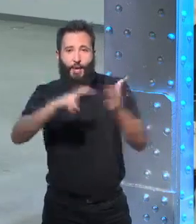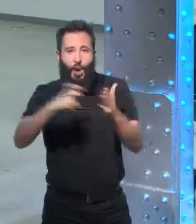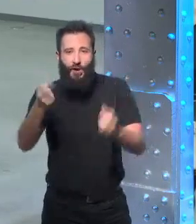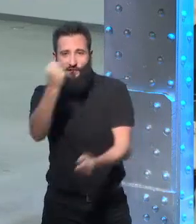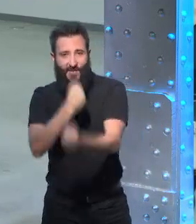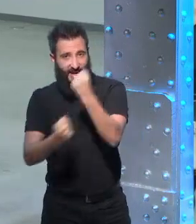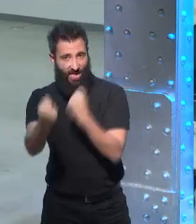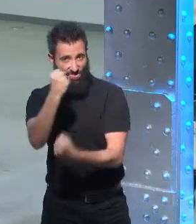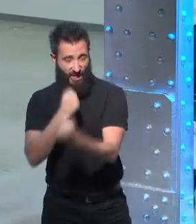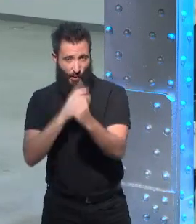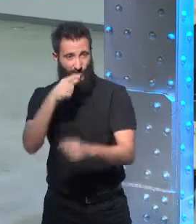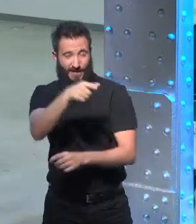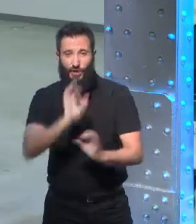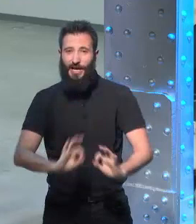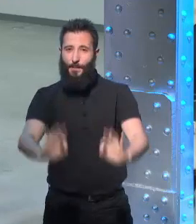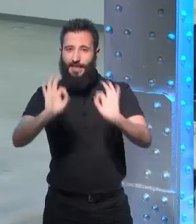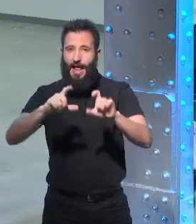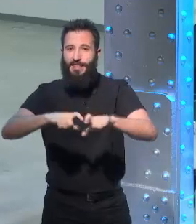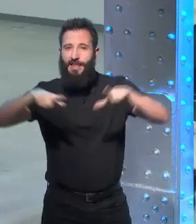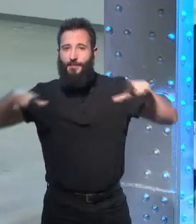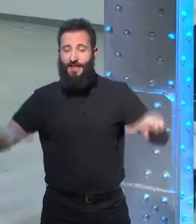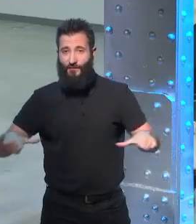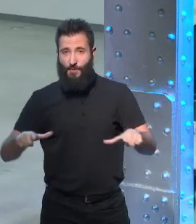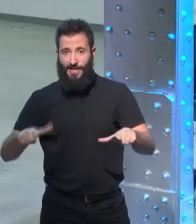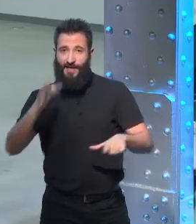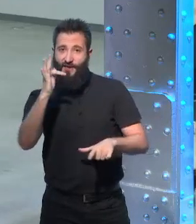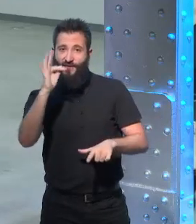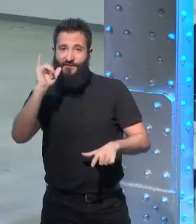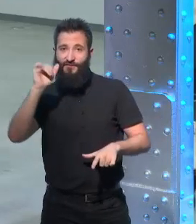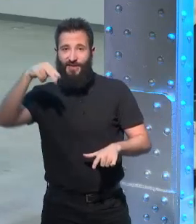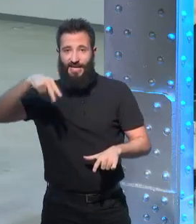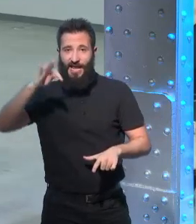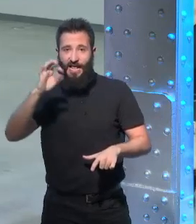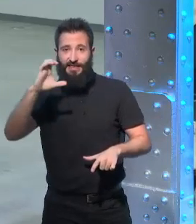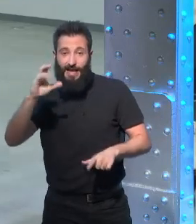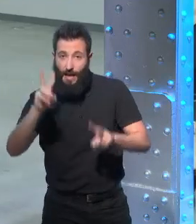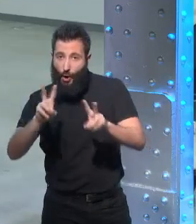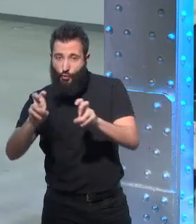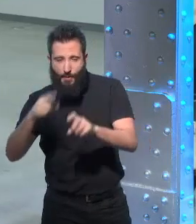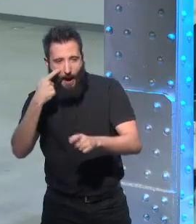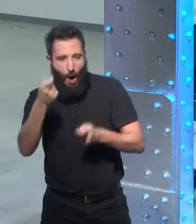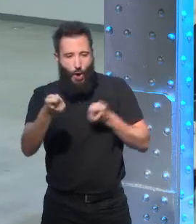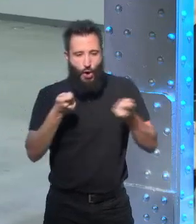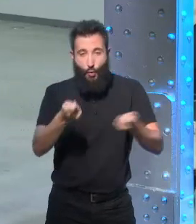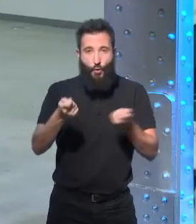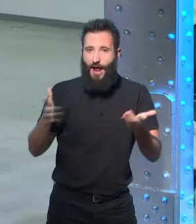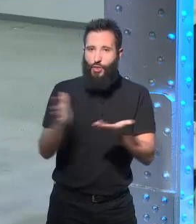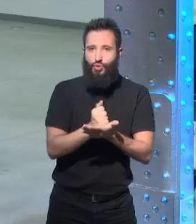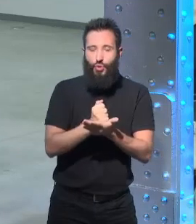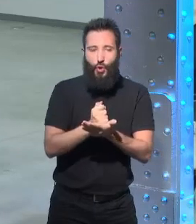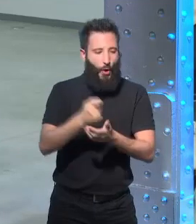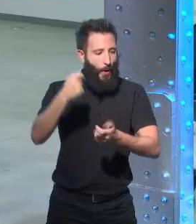aquellos especialistas en las nuevas plataformas fintech que regulan las transacciones económicas